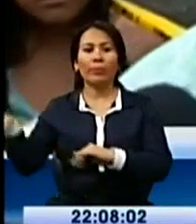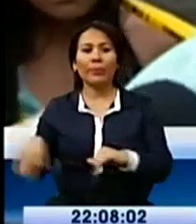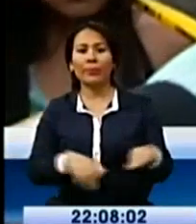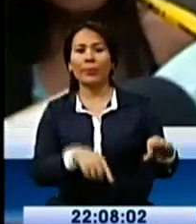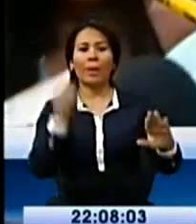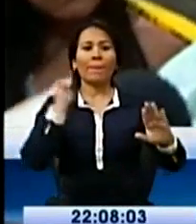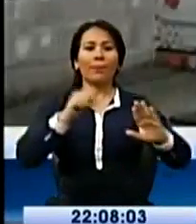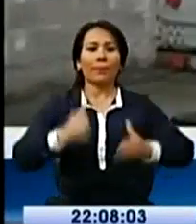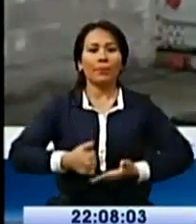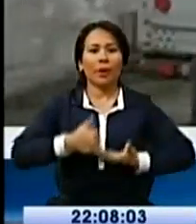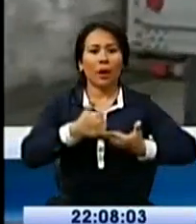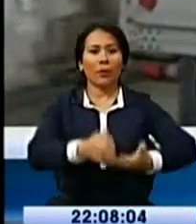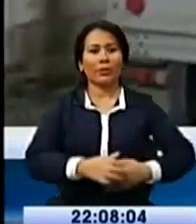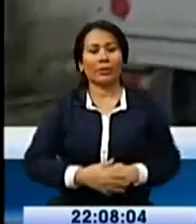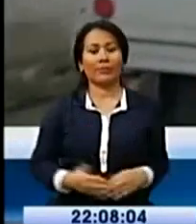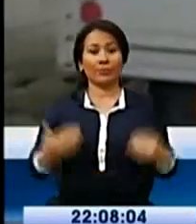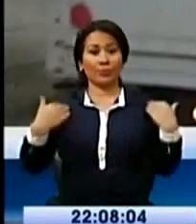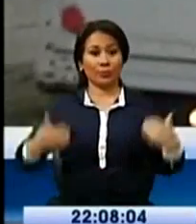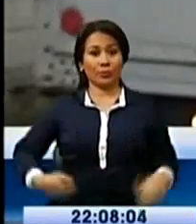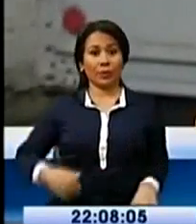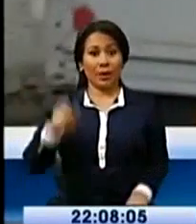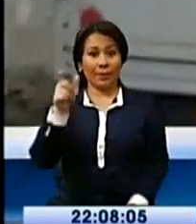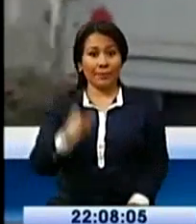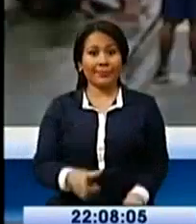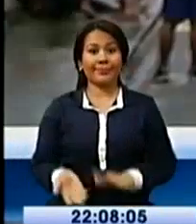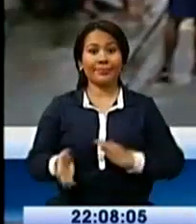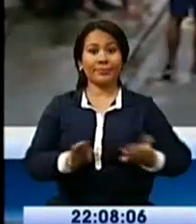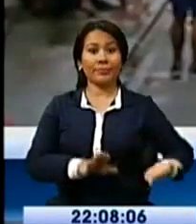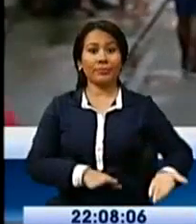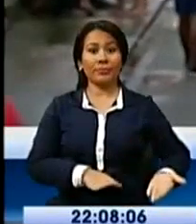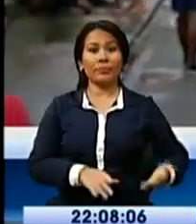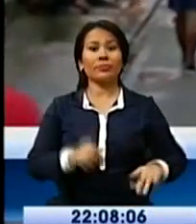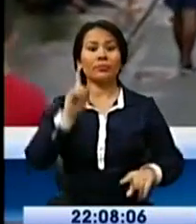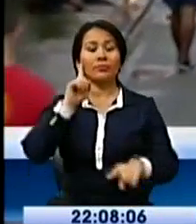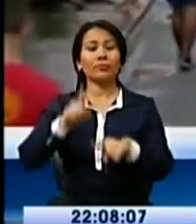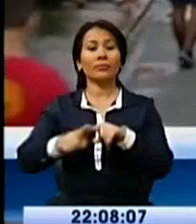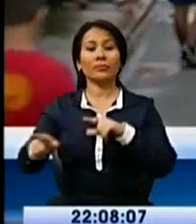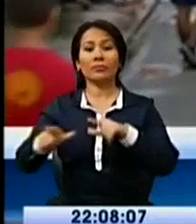poderle auxiliar. El cuerpo de la fallecida fue trasladado hasta la morgue